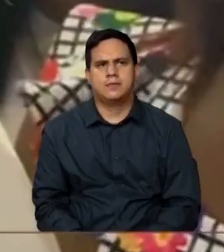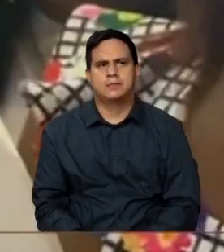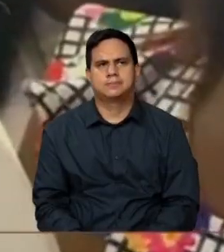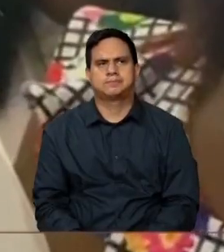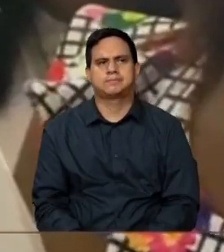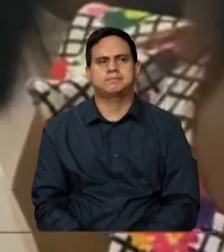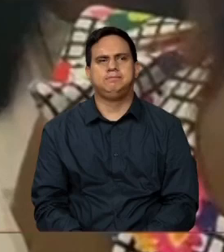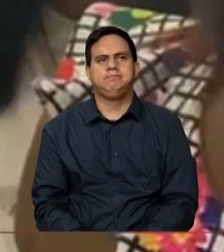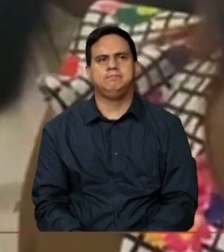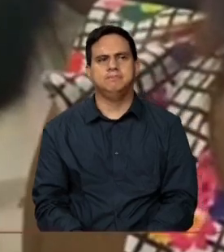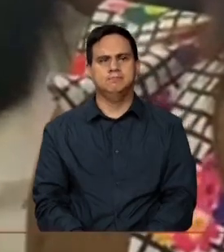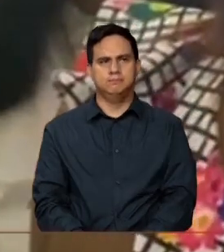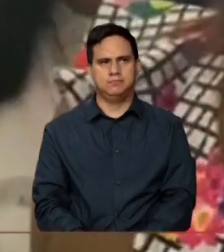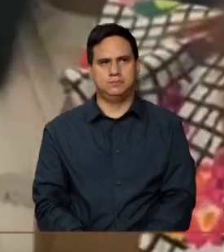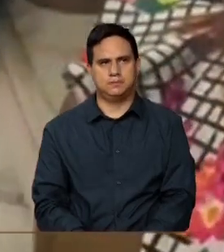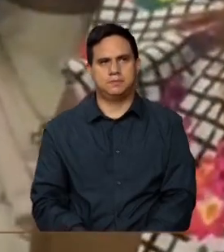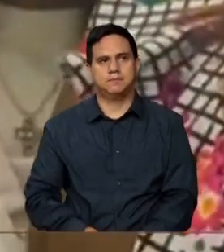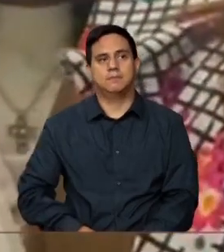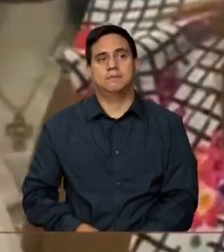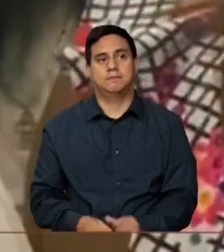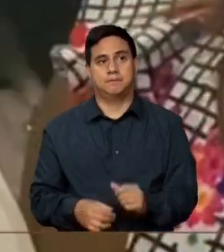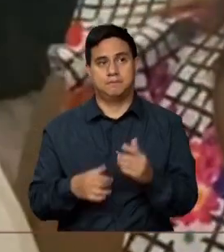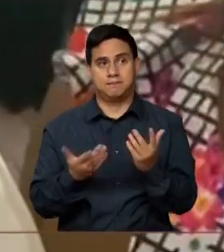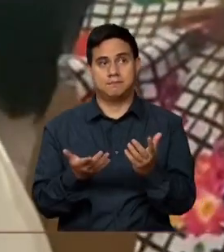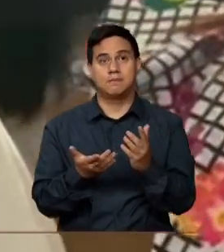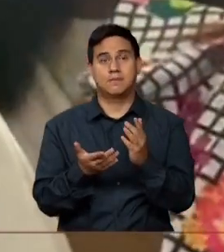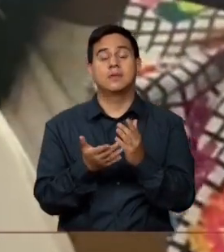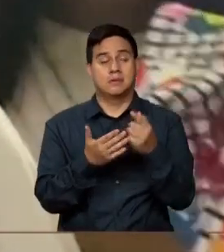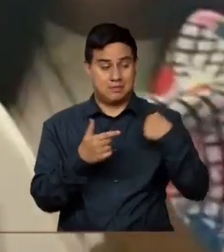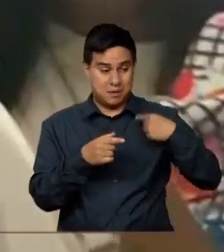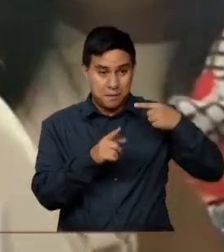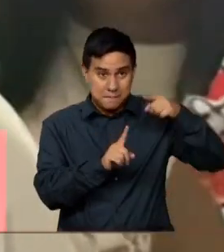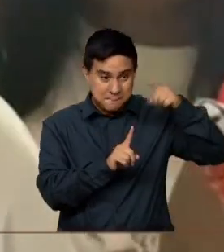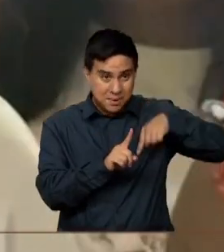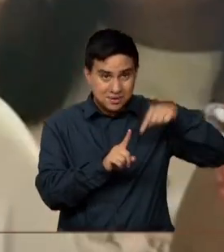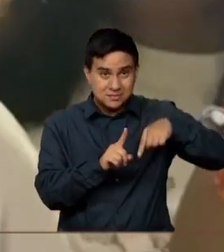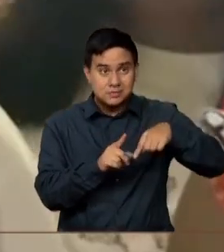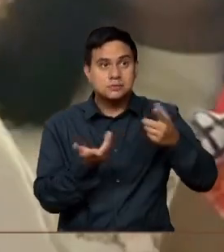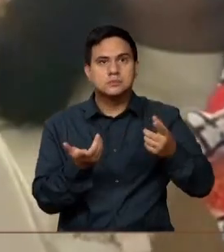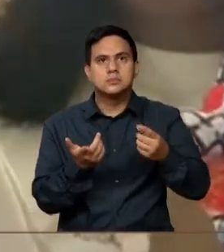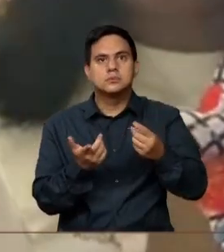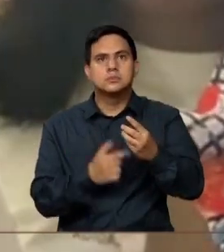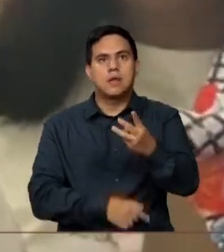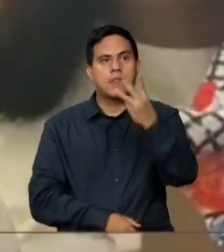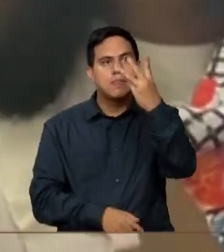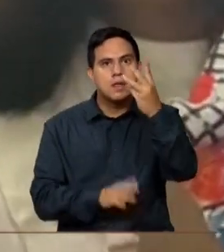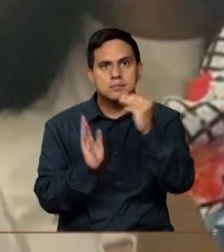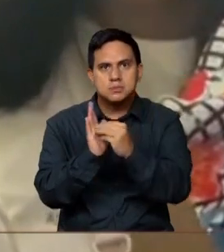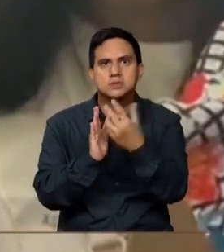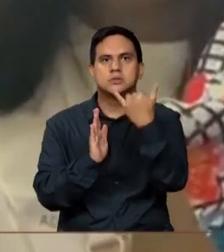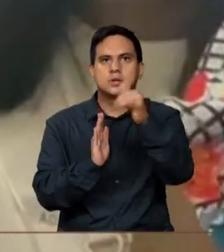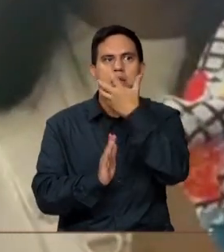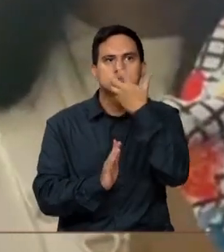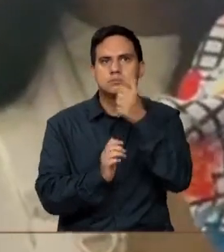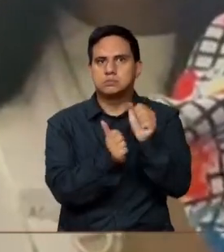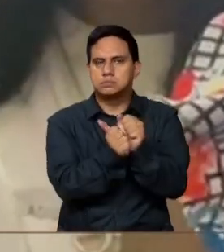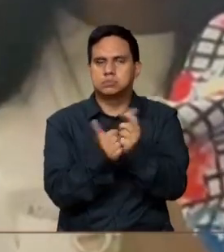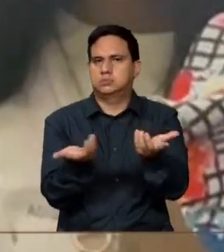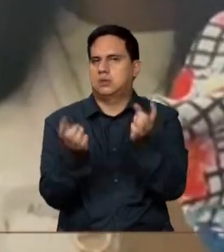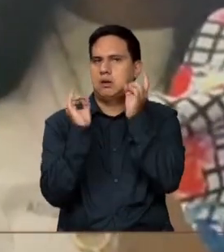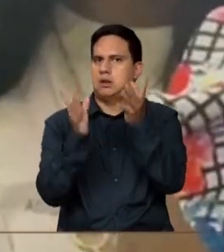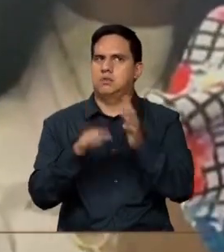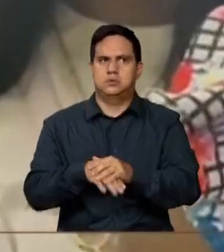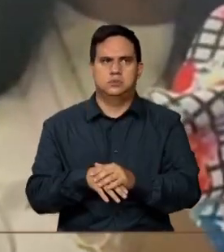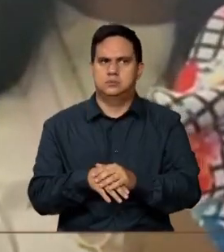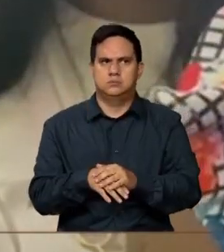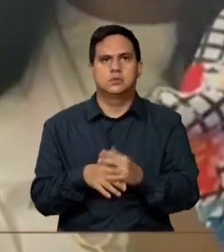Los que se presentaron en el departamento, un brasileño también. Tres en un mes y aún cuando toca directamente a mi familia y ya contamos a nosotros, ya está con